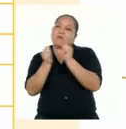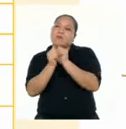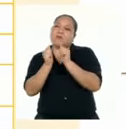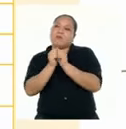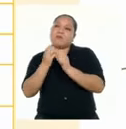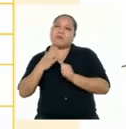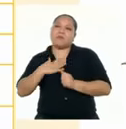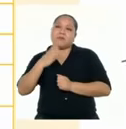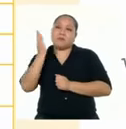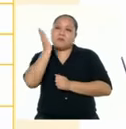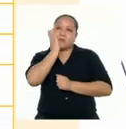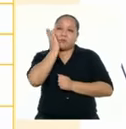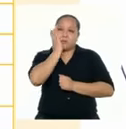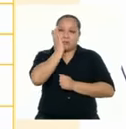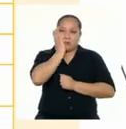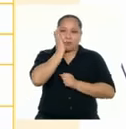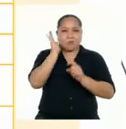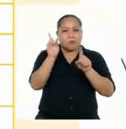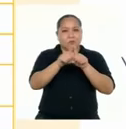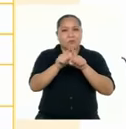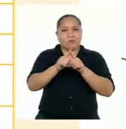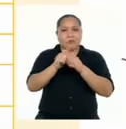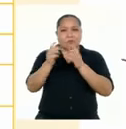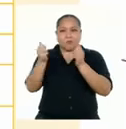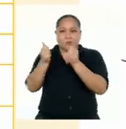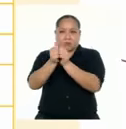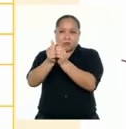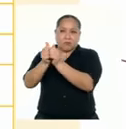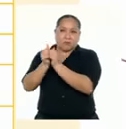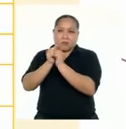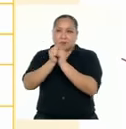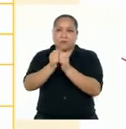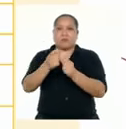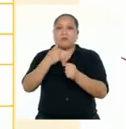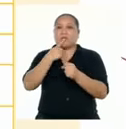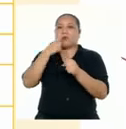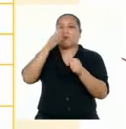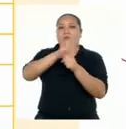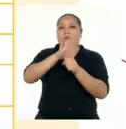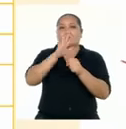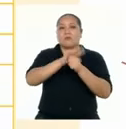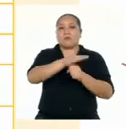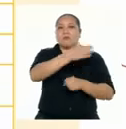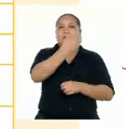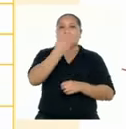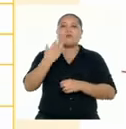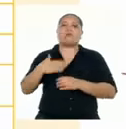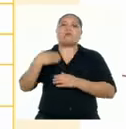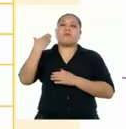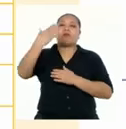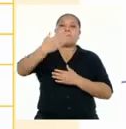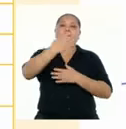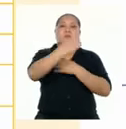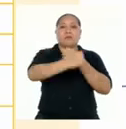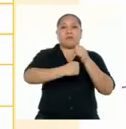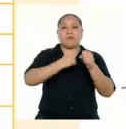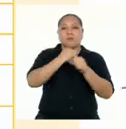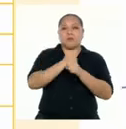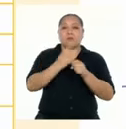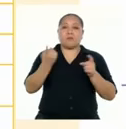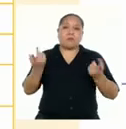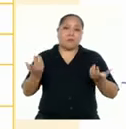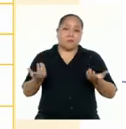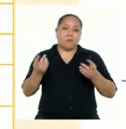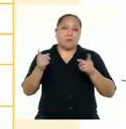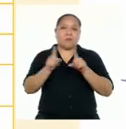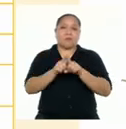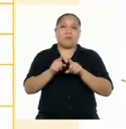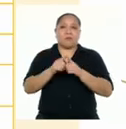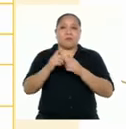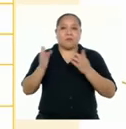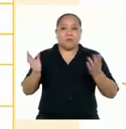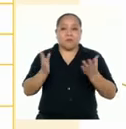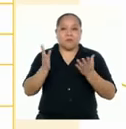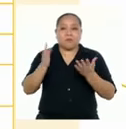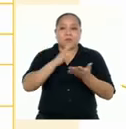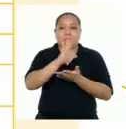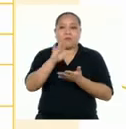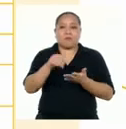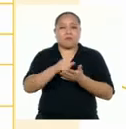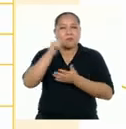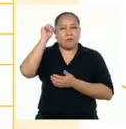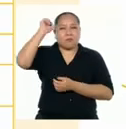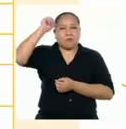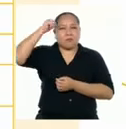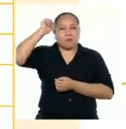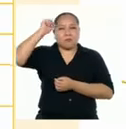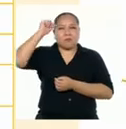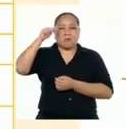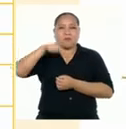mi mamá. Y también porque quiero que juntas nos comprometamos a mejorar el próximo año. Además, movilizará todos mis